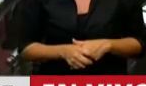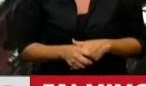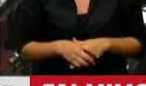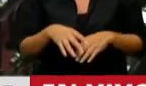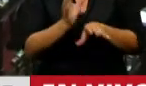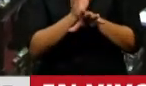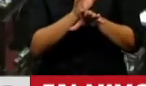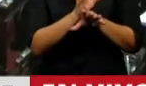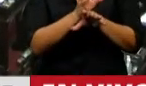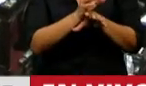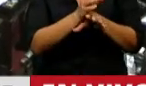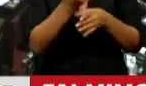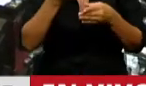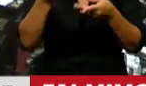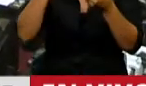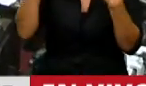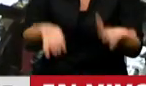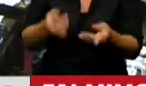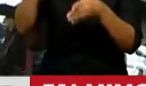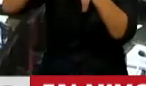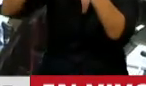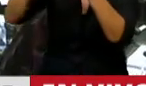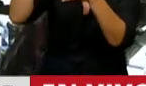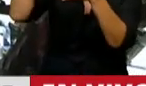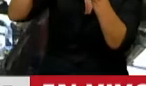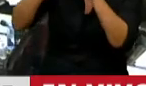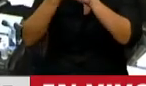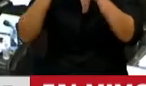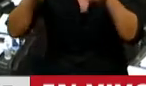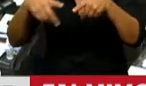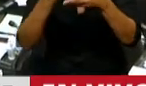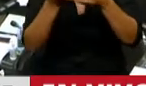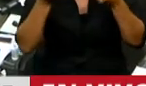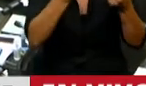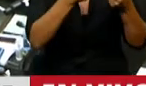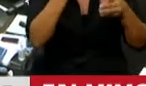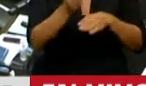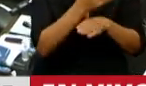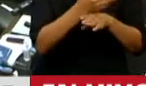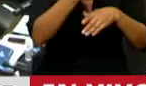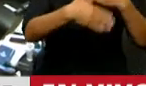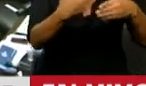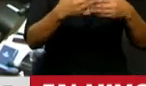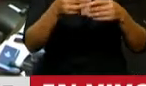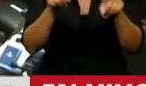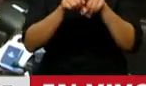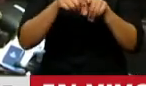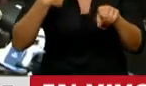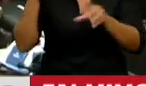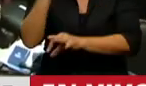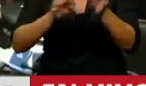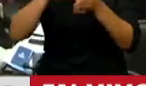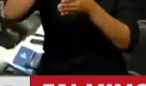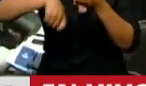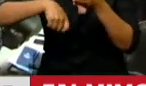una palanca con el endeudamiento de carácter productivo. En el proyecto de Jorge Sterghini que yo firmo,